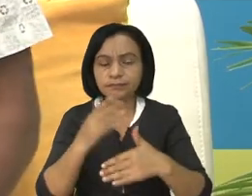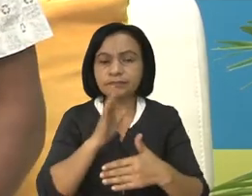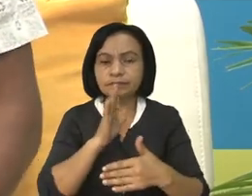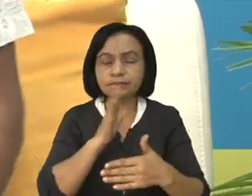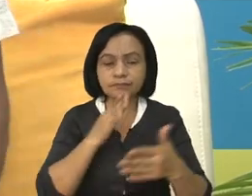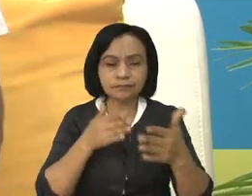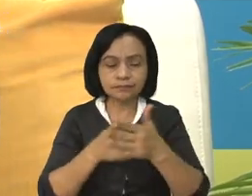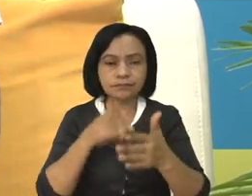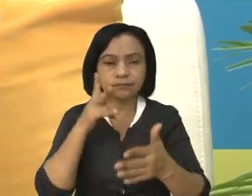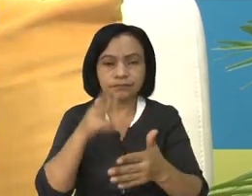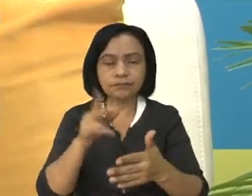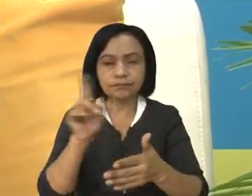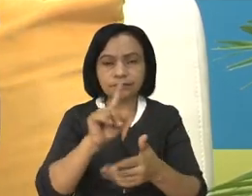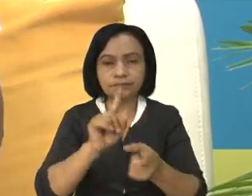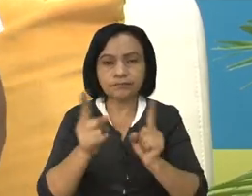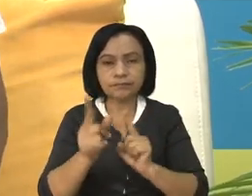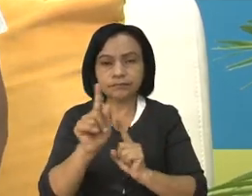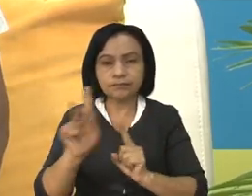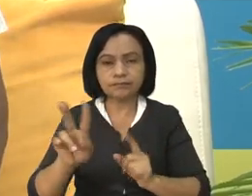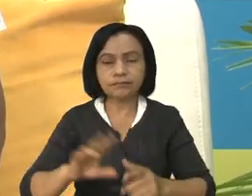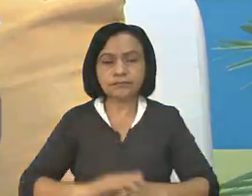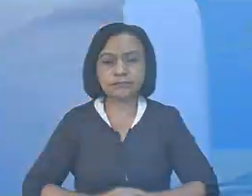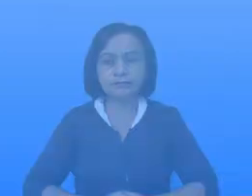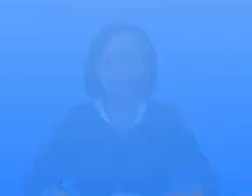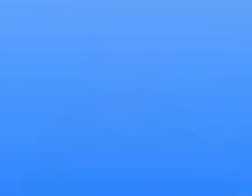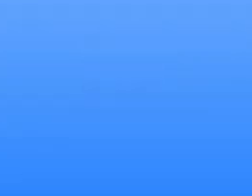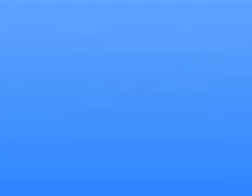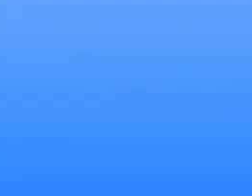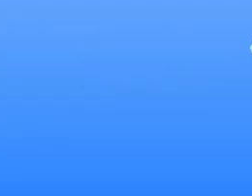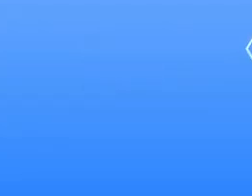de la siguiente pausa. Usted no le cambie de canal.